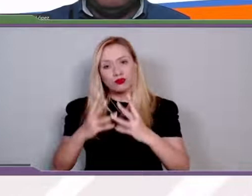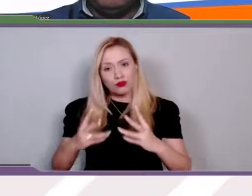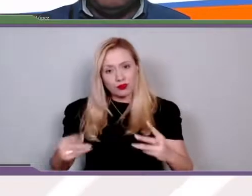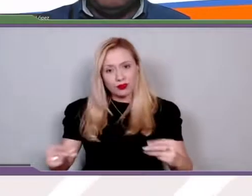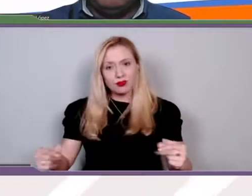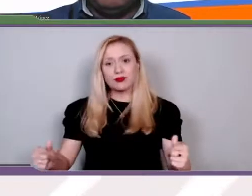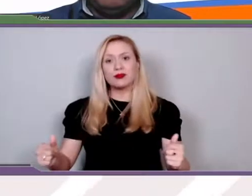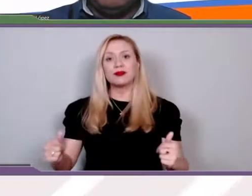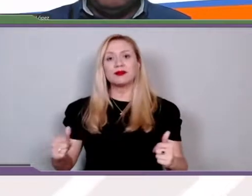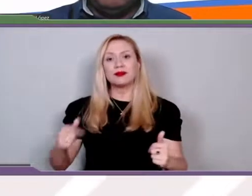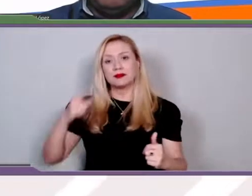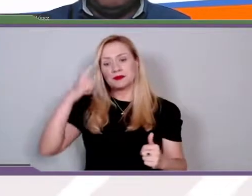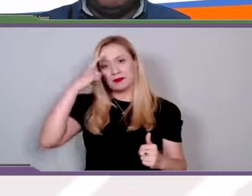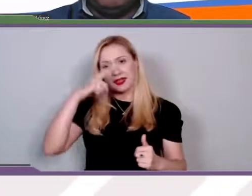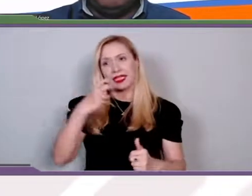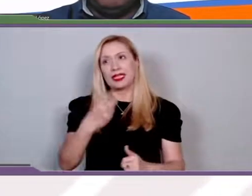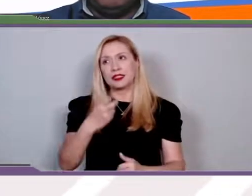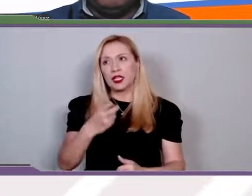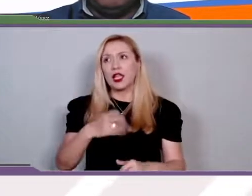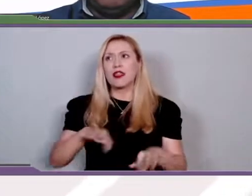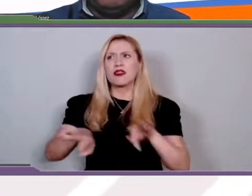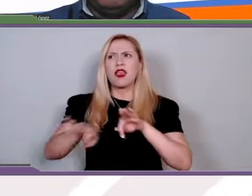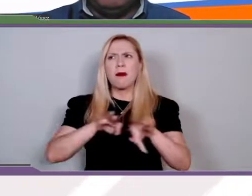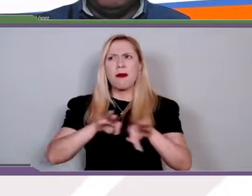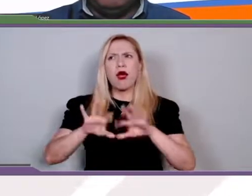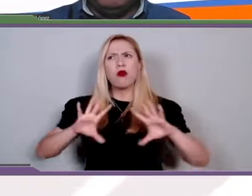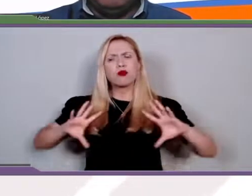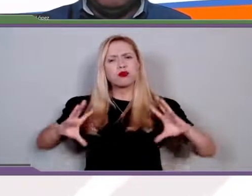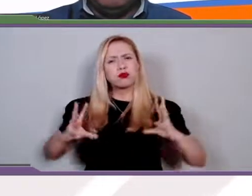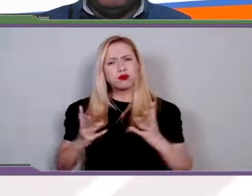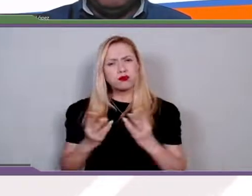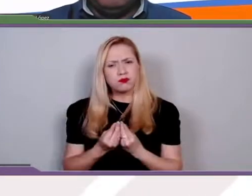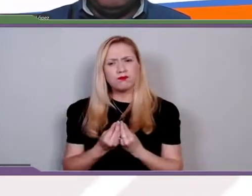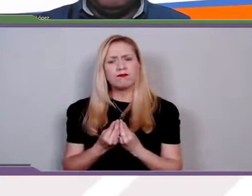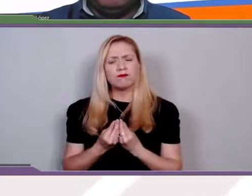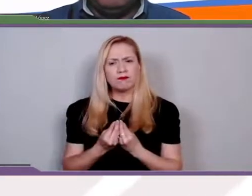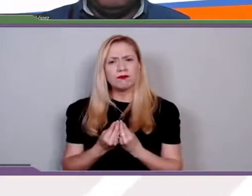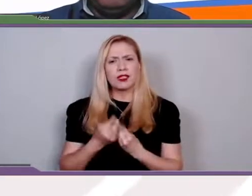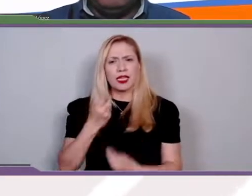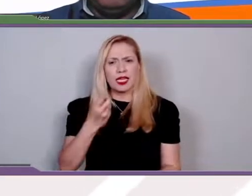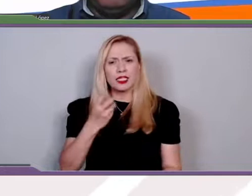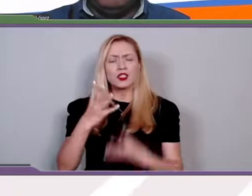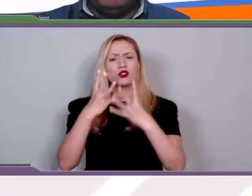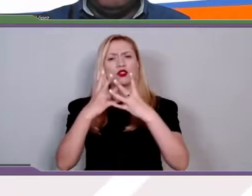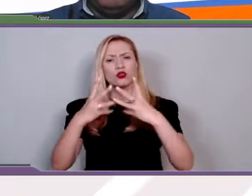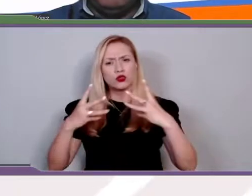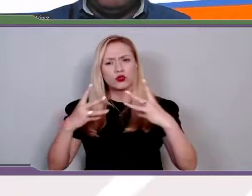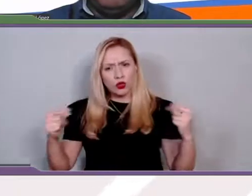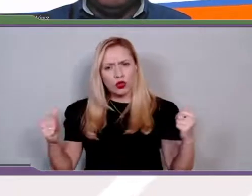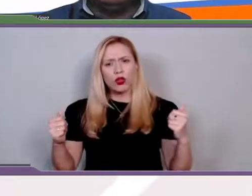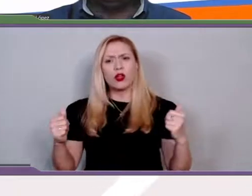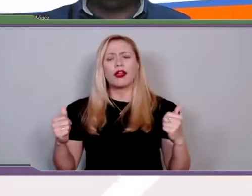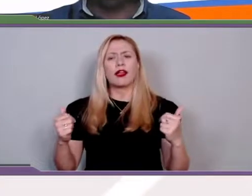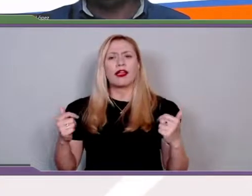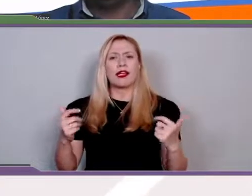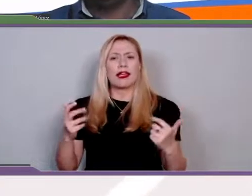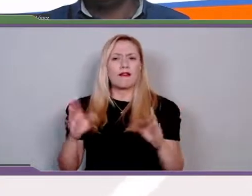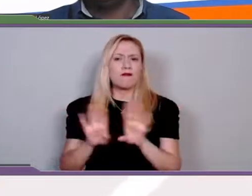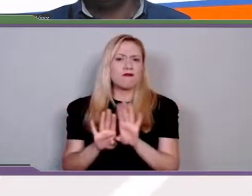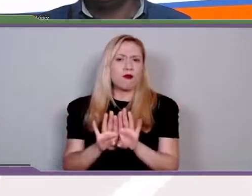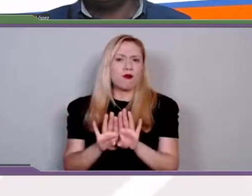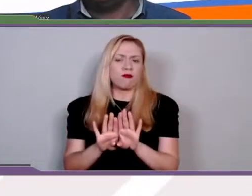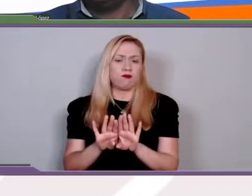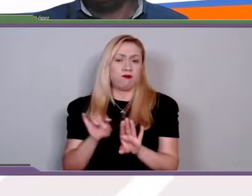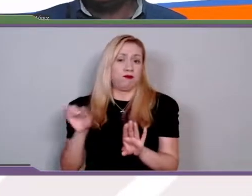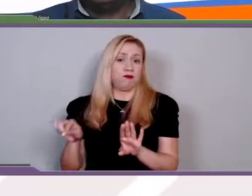comunidad, el trabajo comunitario desde las bases es la solución a cantidad de situaciones. No va a venir de lo